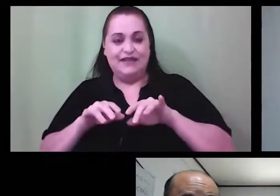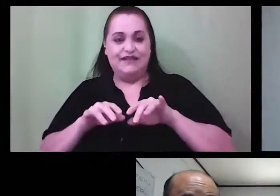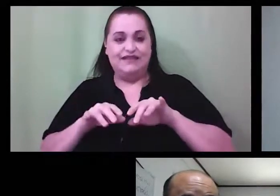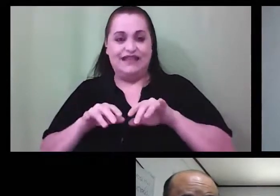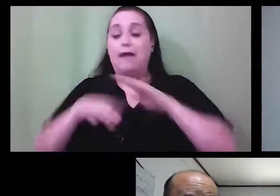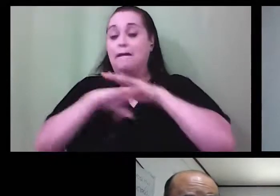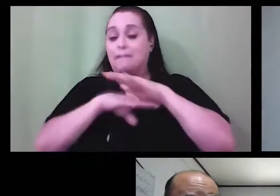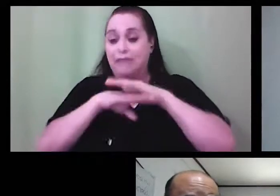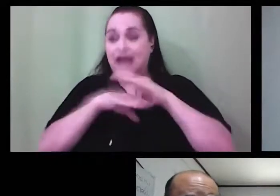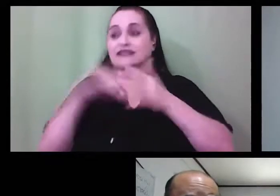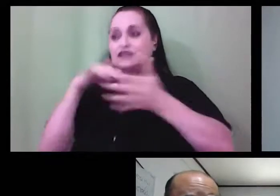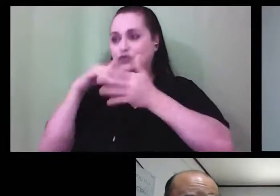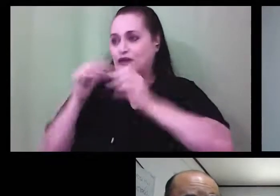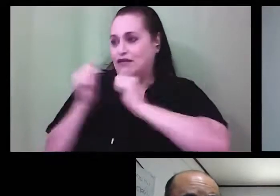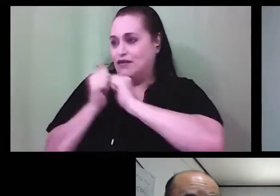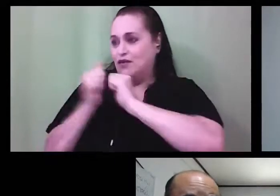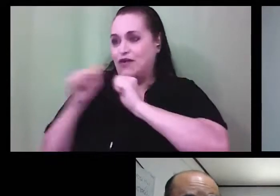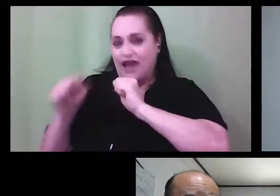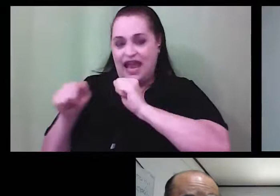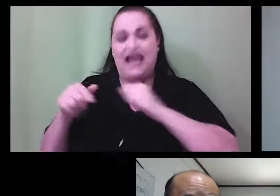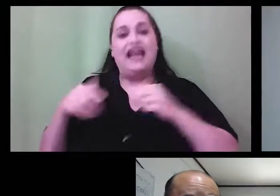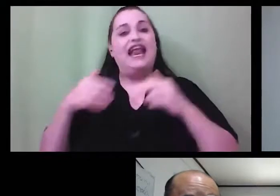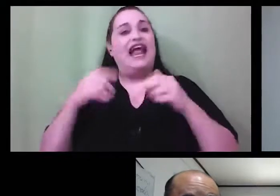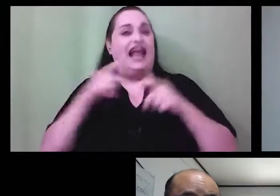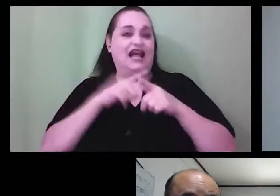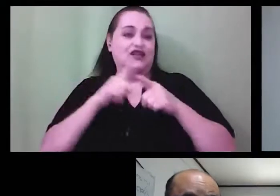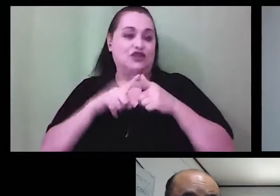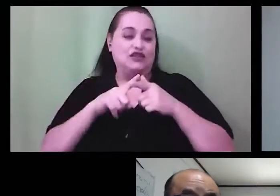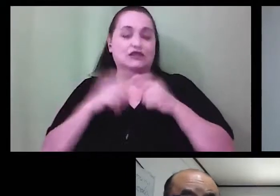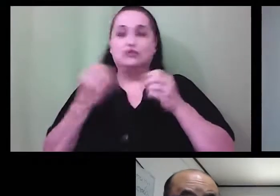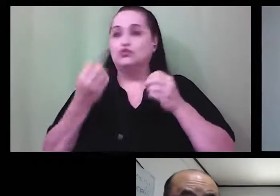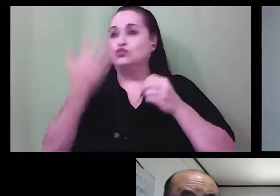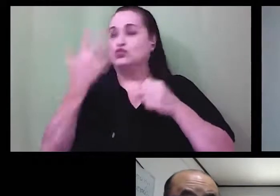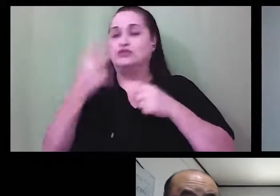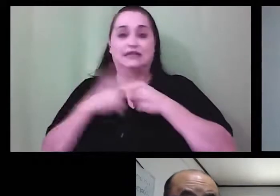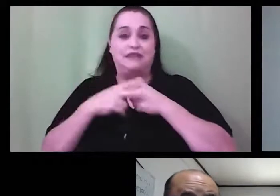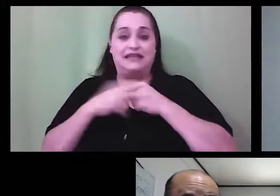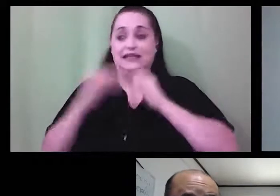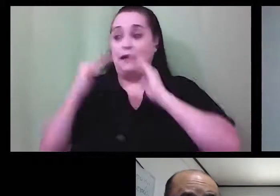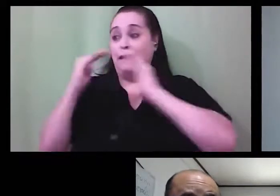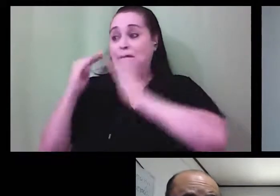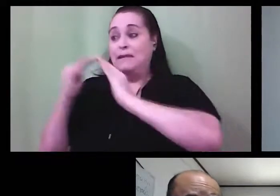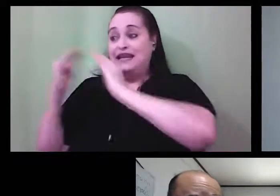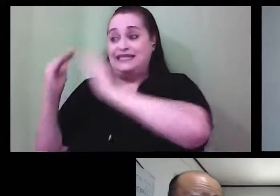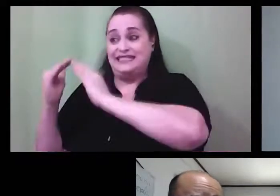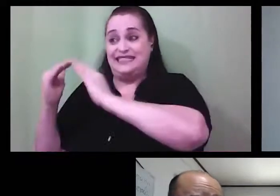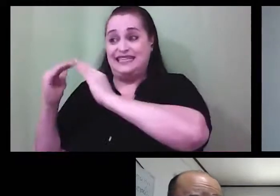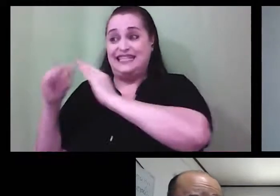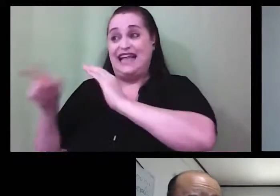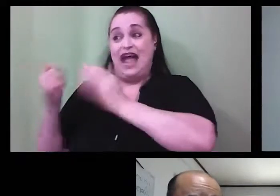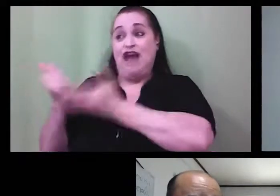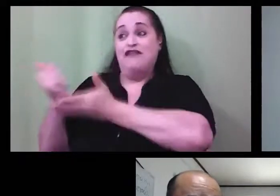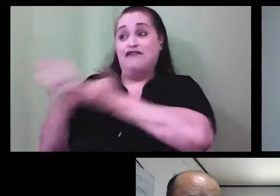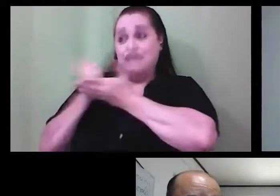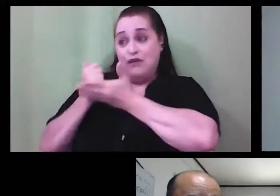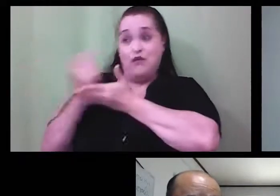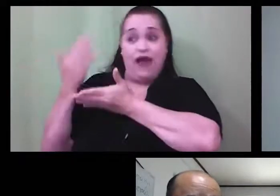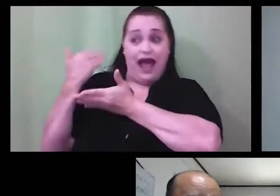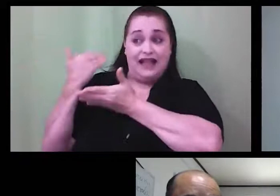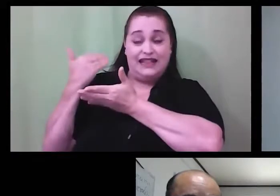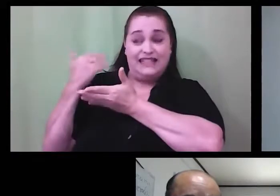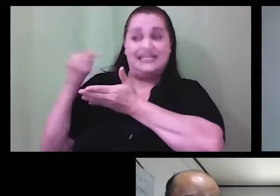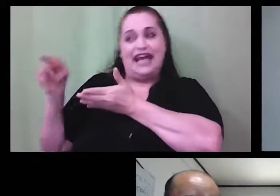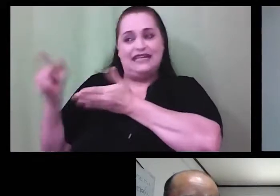base a eso estudiaba. Irónicamente, más bien, muchas veces esa vecina que originalmente nos hacía el favor, más bien